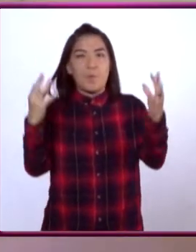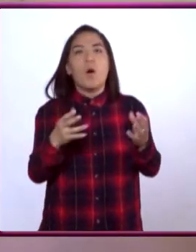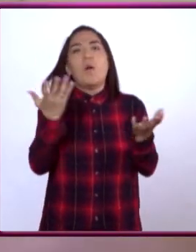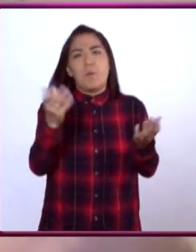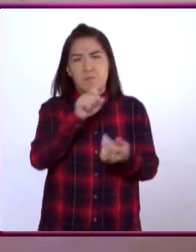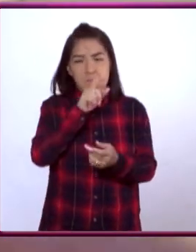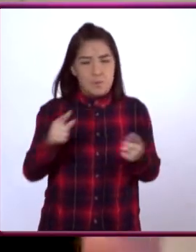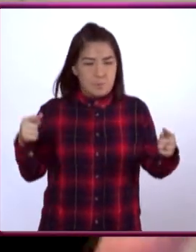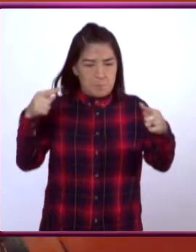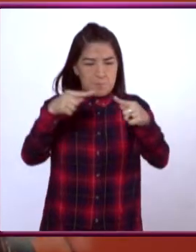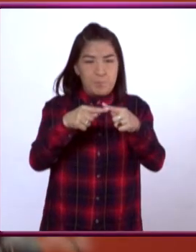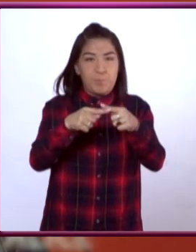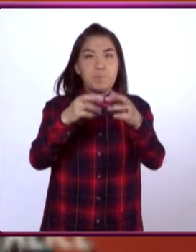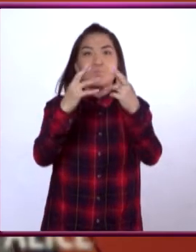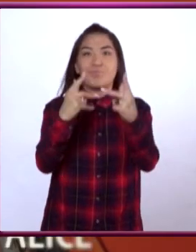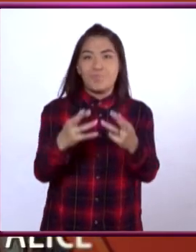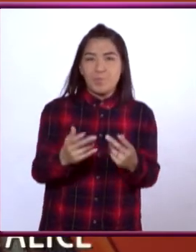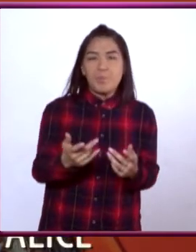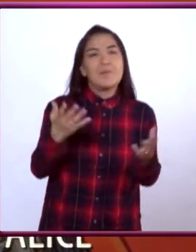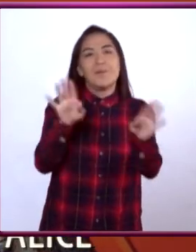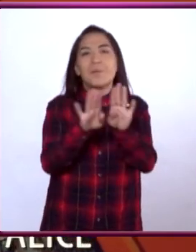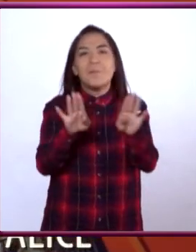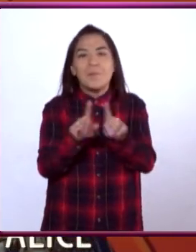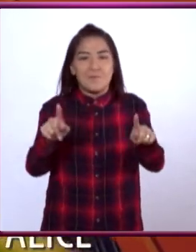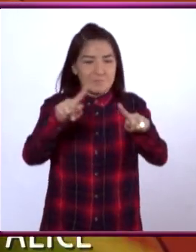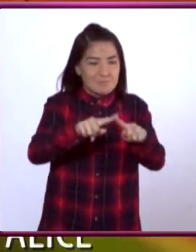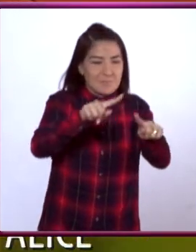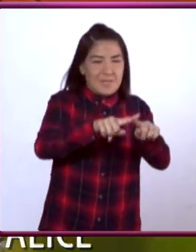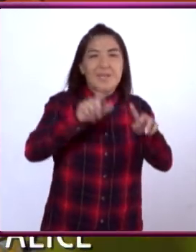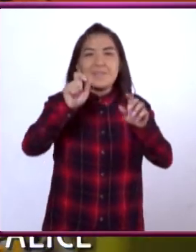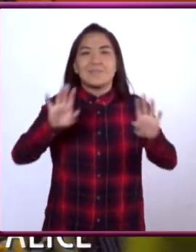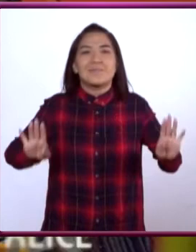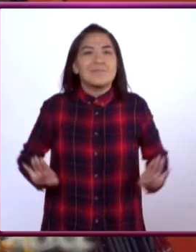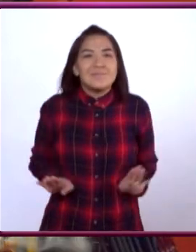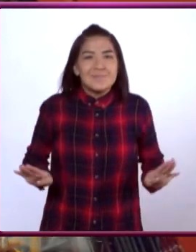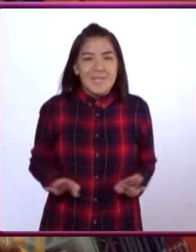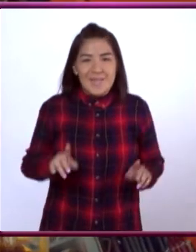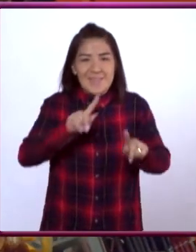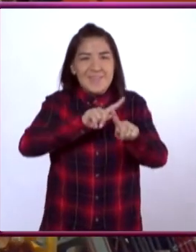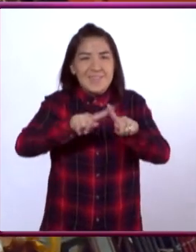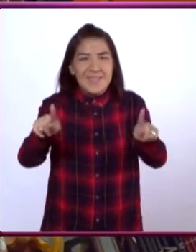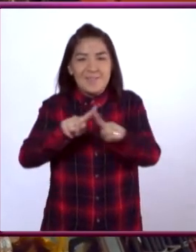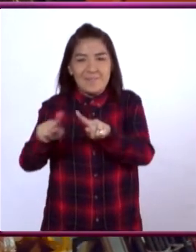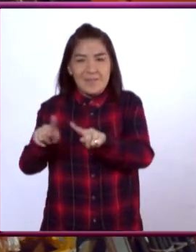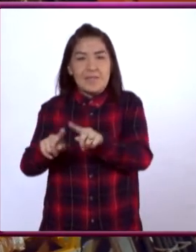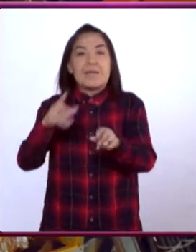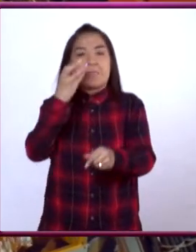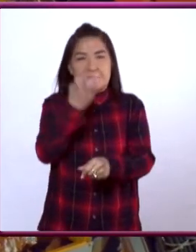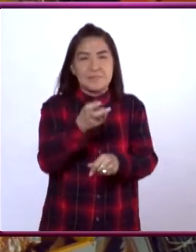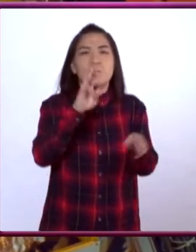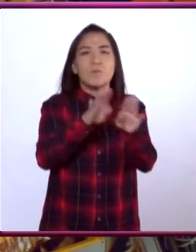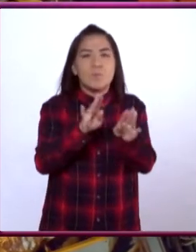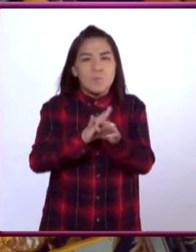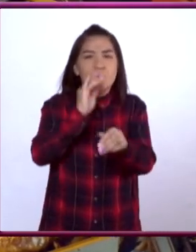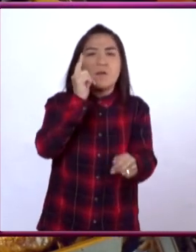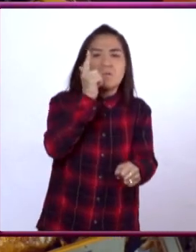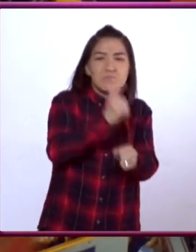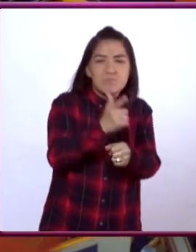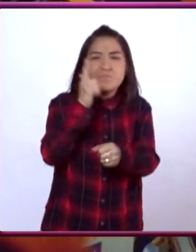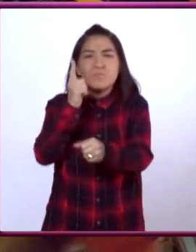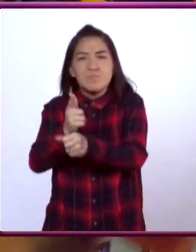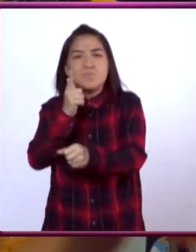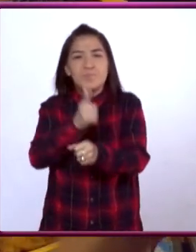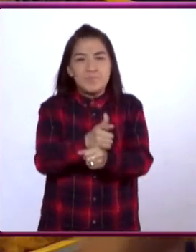se aniquilan y eso da pues esa recombinación de partículas, crean otras partículas y esas partículas son las que estamos